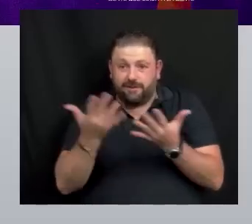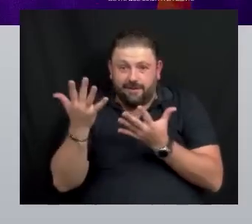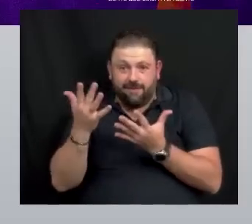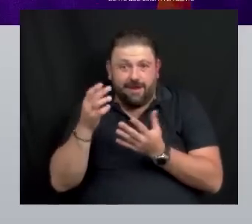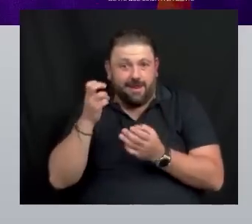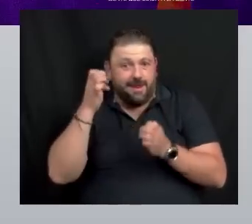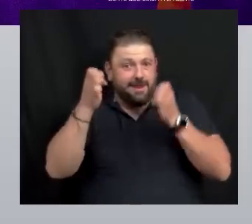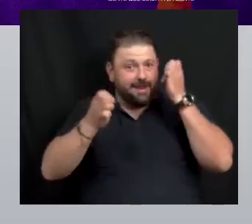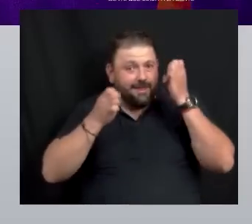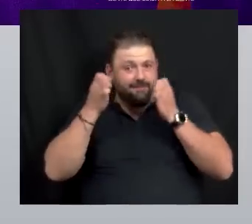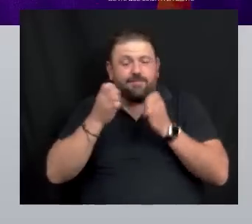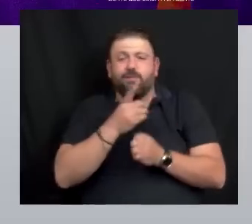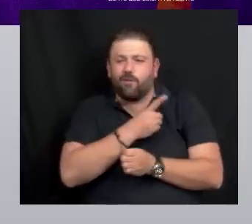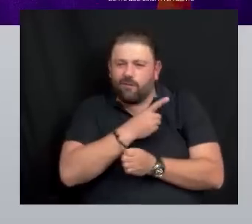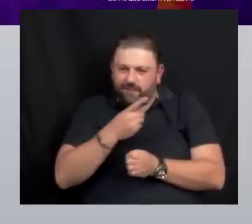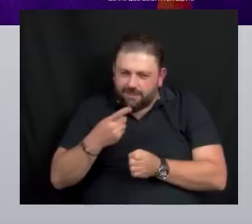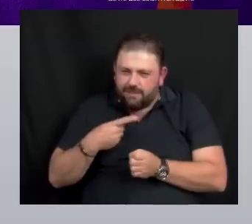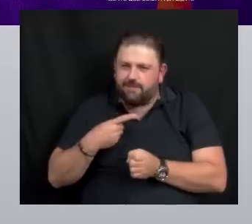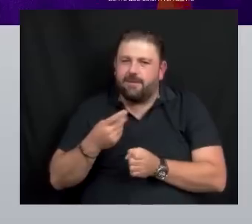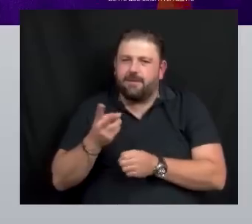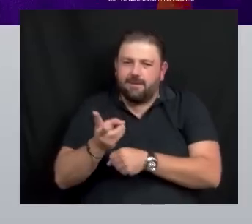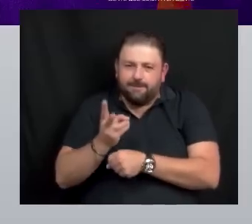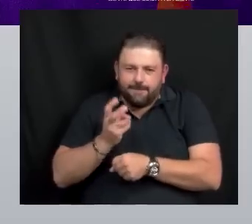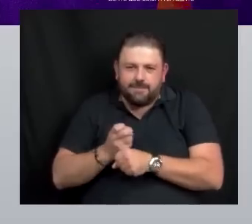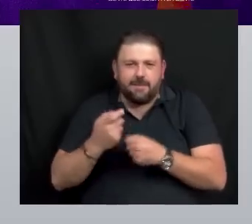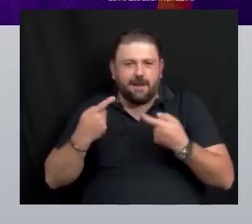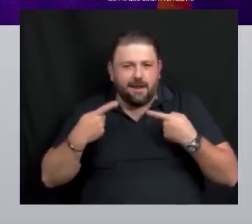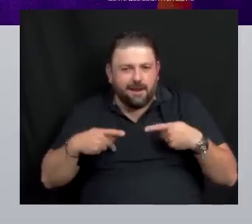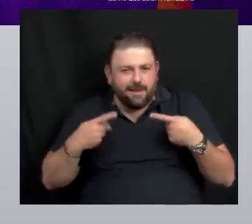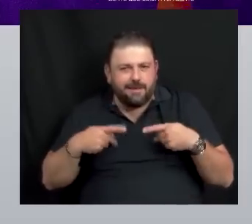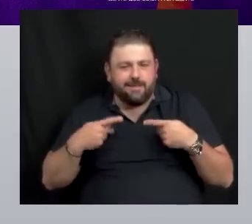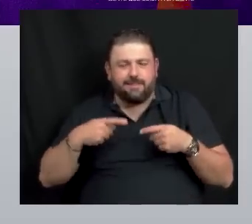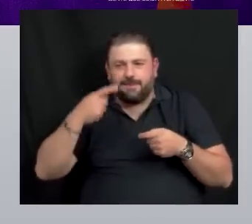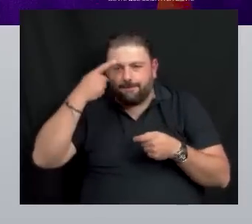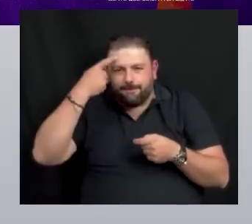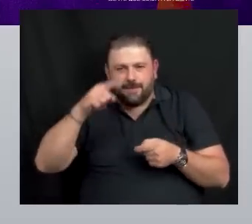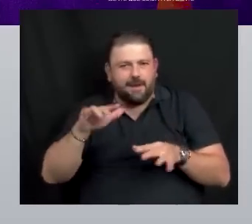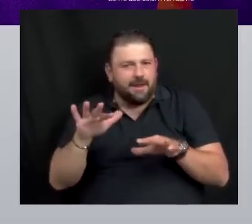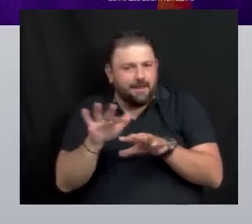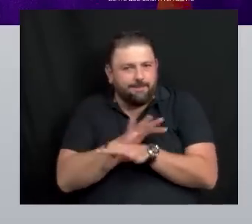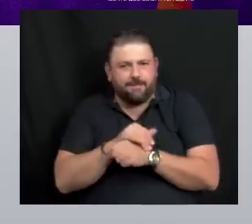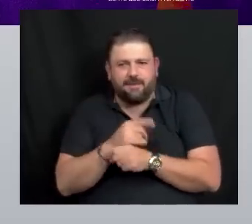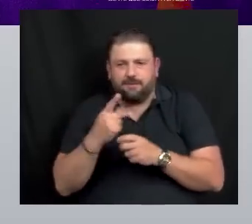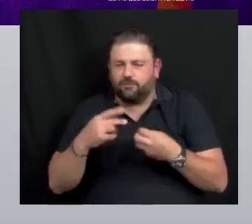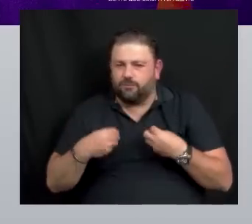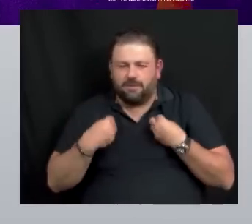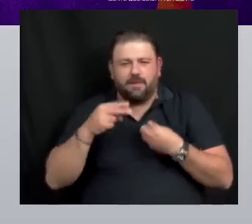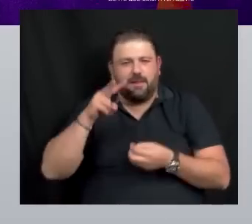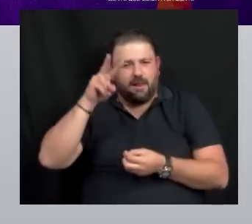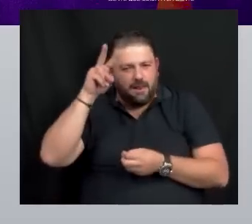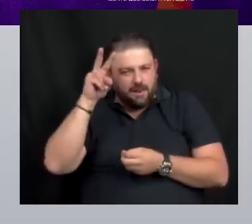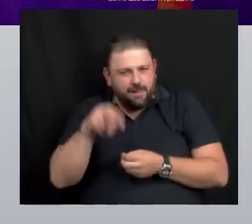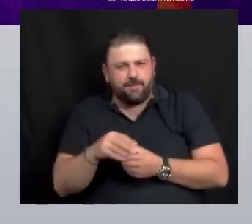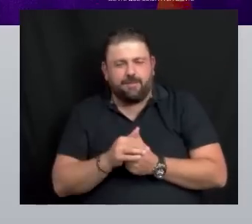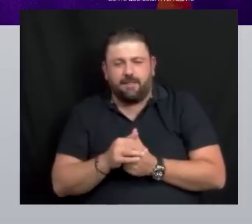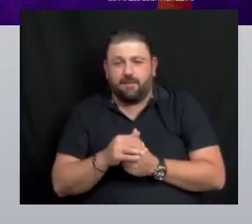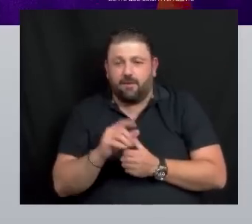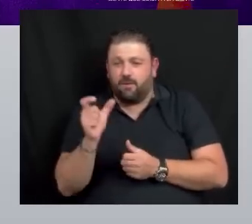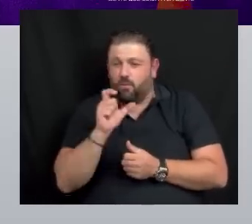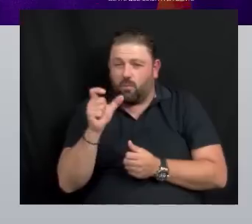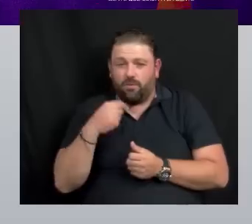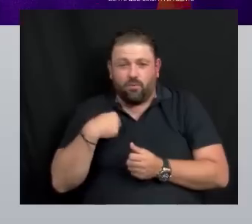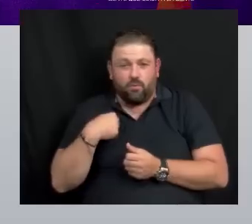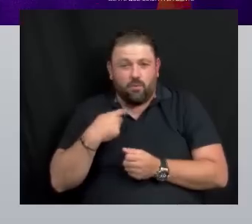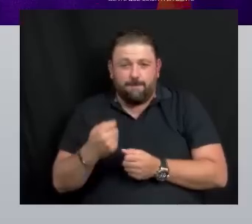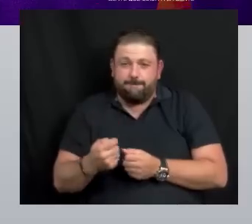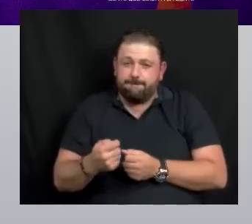crecer. Gente que quiere cambiar la vida. Y te lo juro que como a mí me pasó, que cuando llegué a aquel